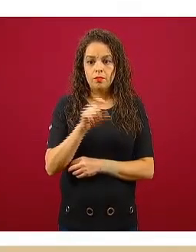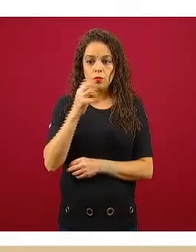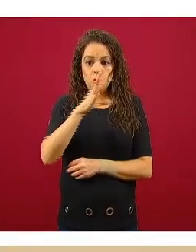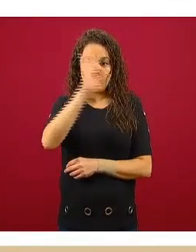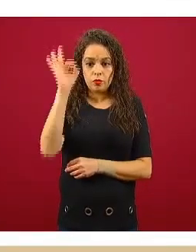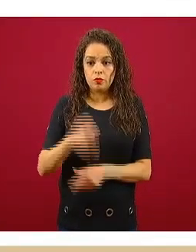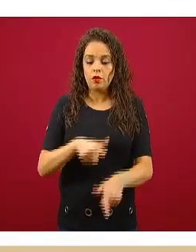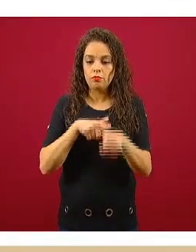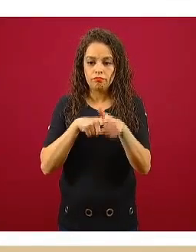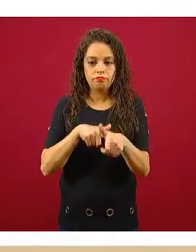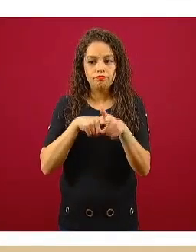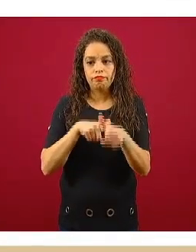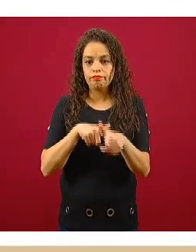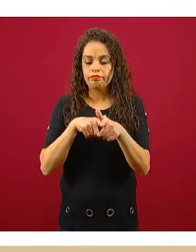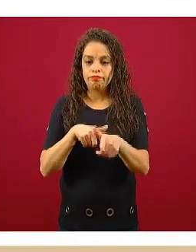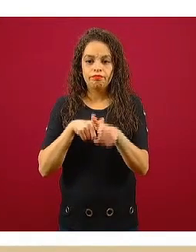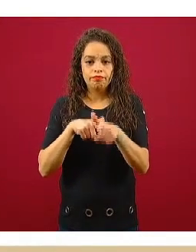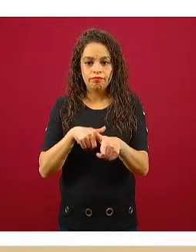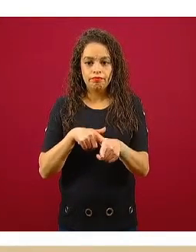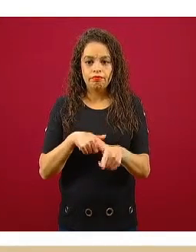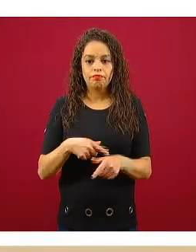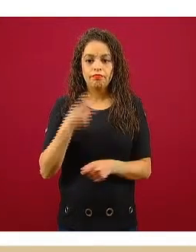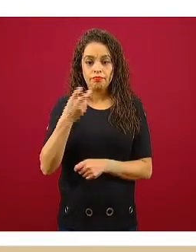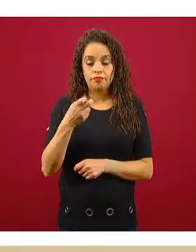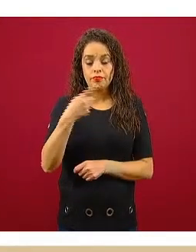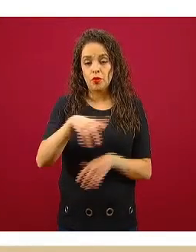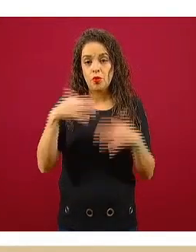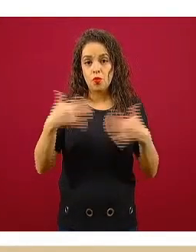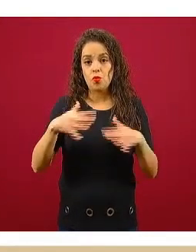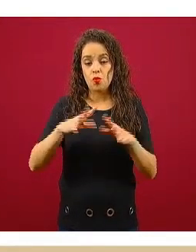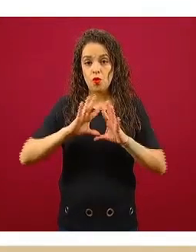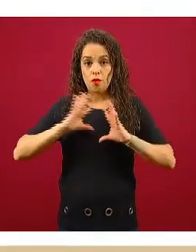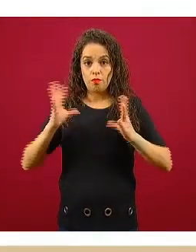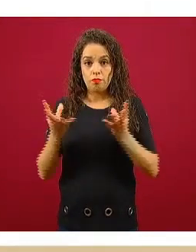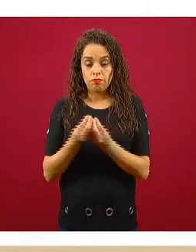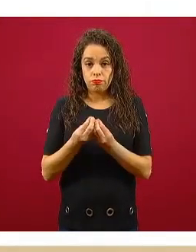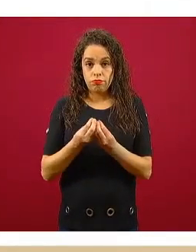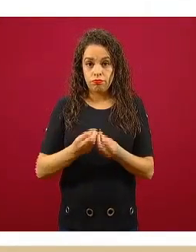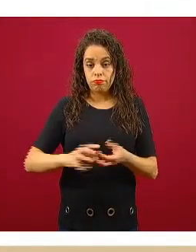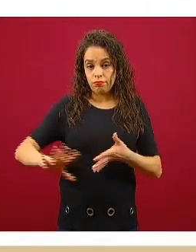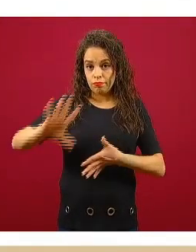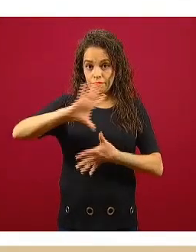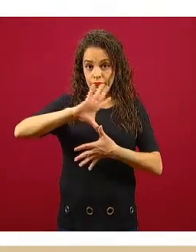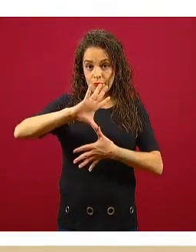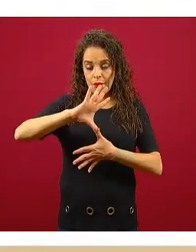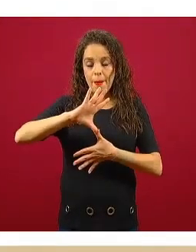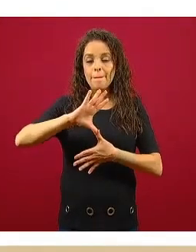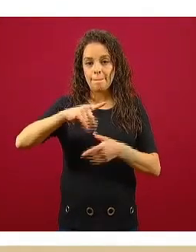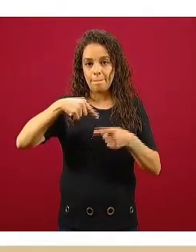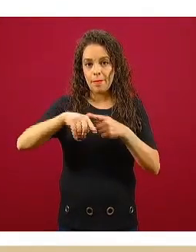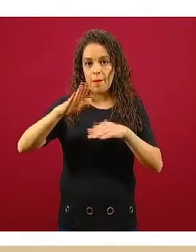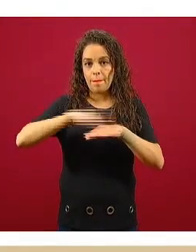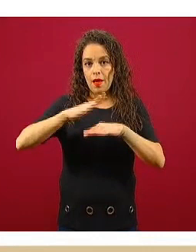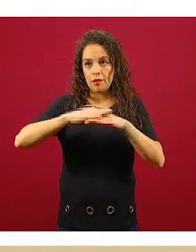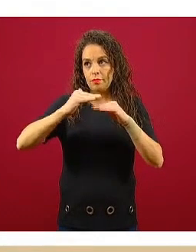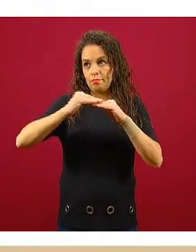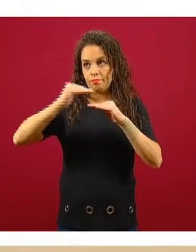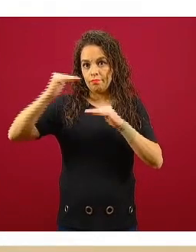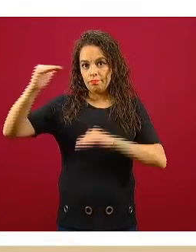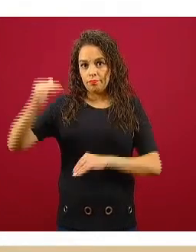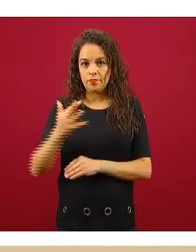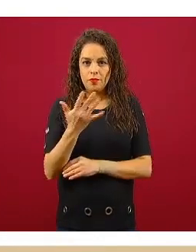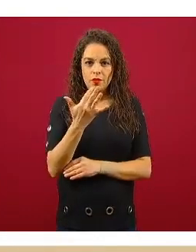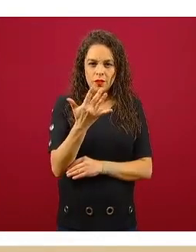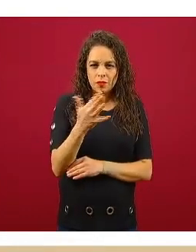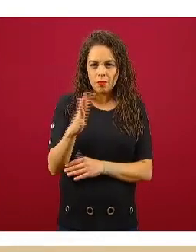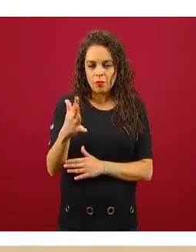el momento representan esta actividad. Vemos cómo el porcentaje de las Américas se ha incrementado, estaba siempre alrededor del